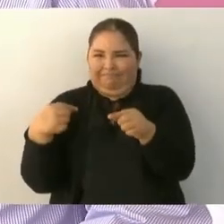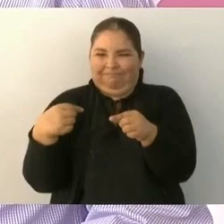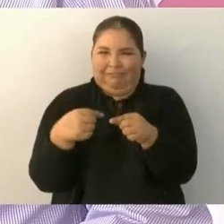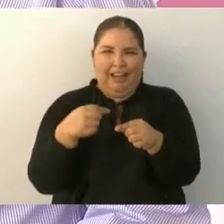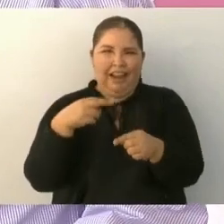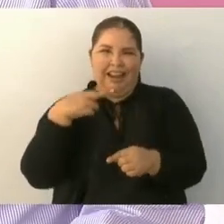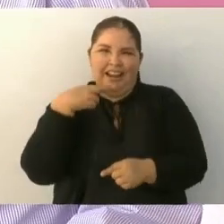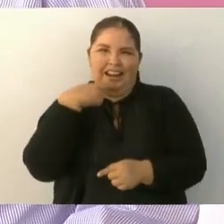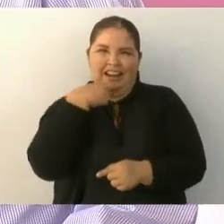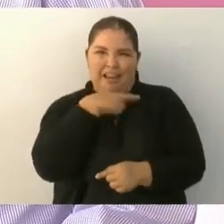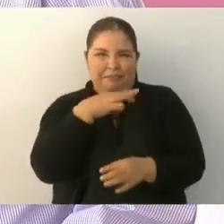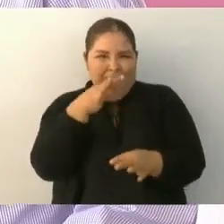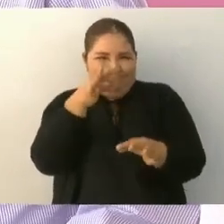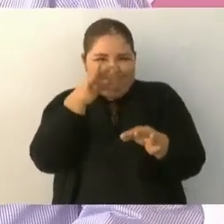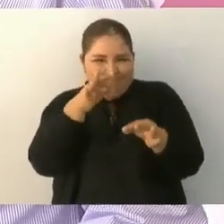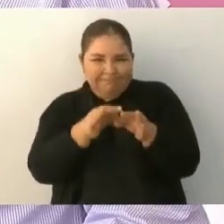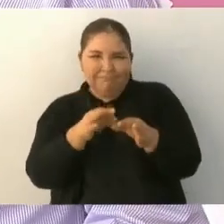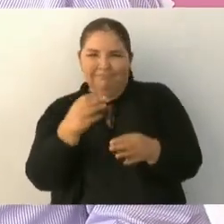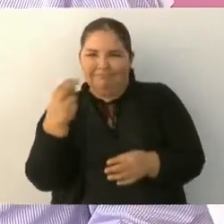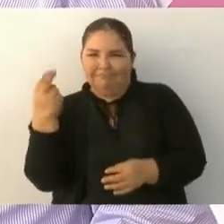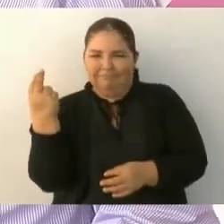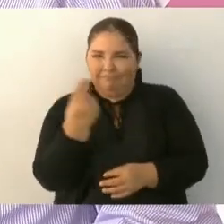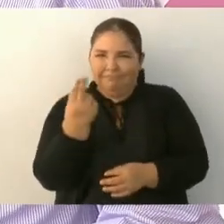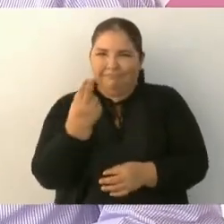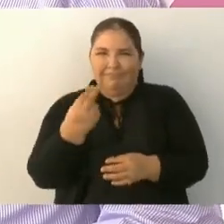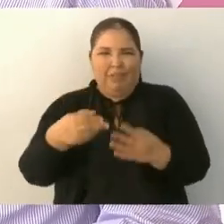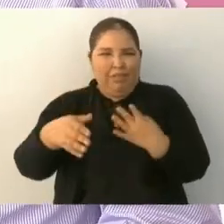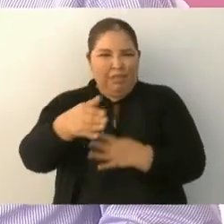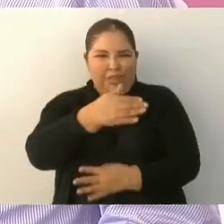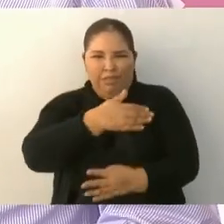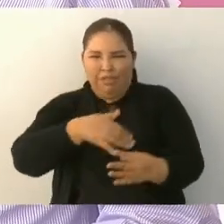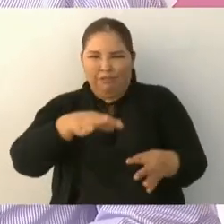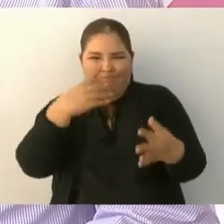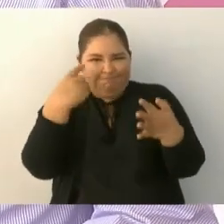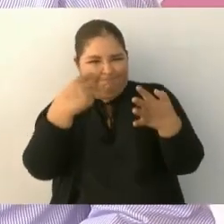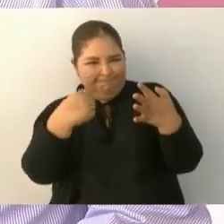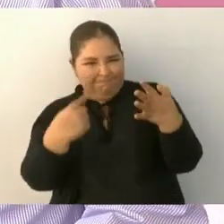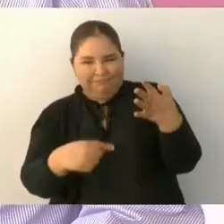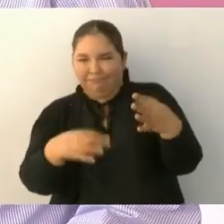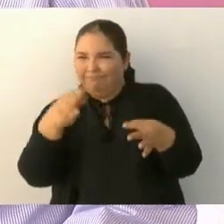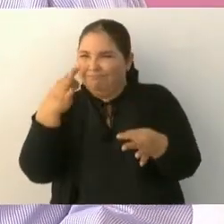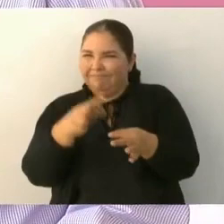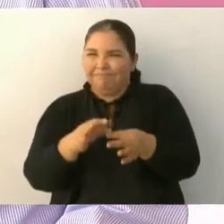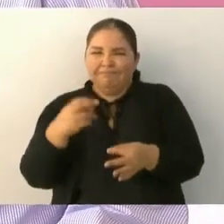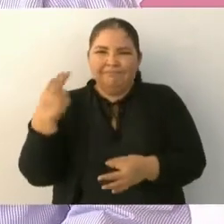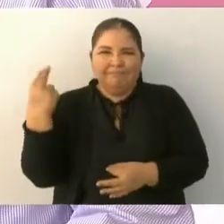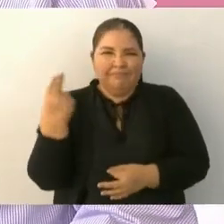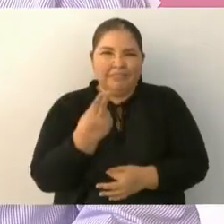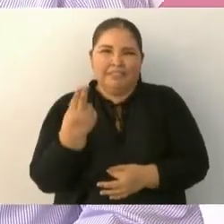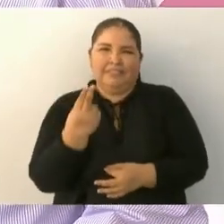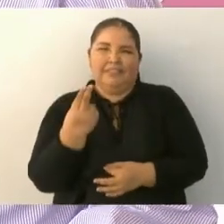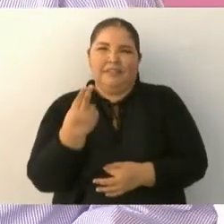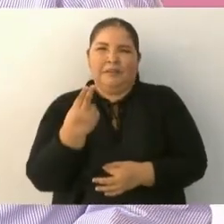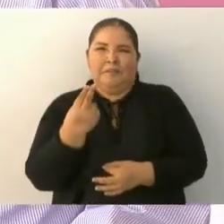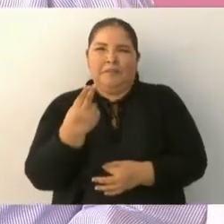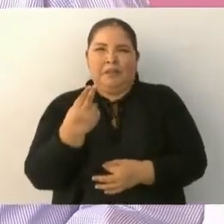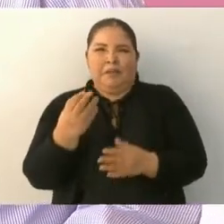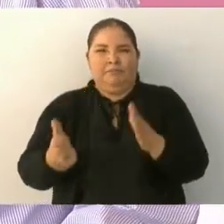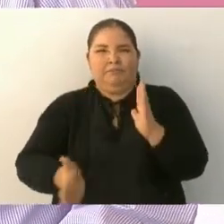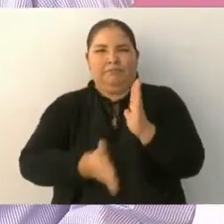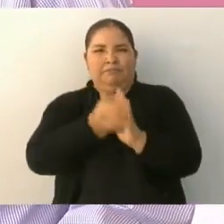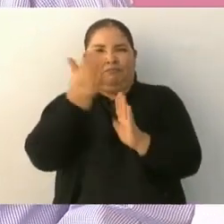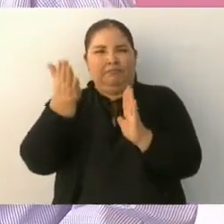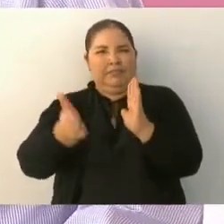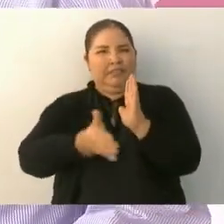calidad necesaria, con todos los controles de calidad que fueron necesarios para la construcción de